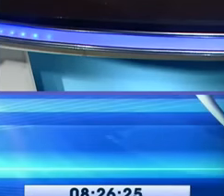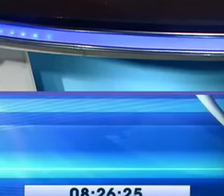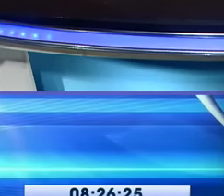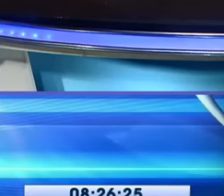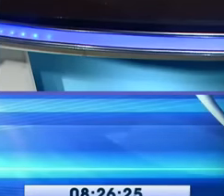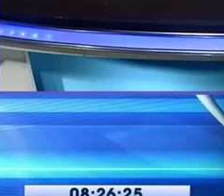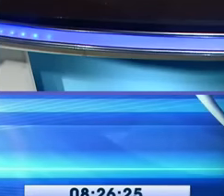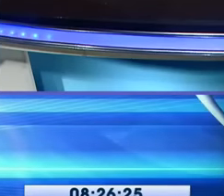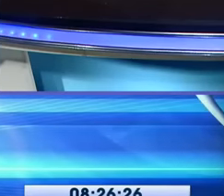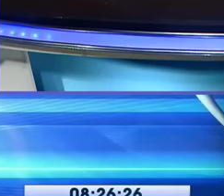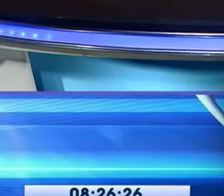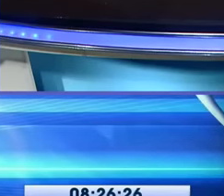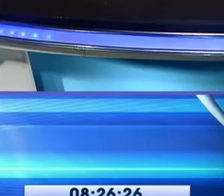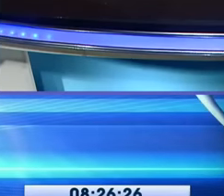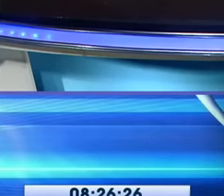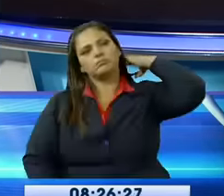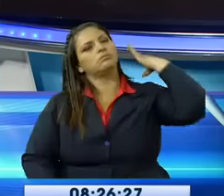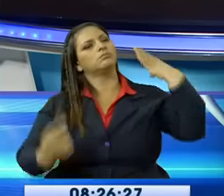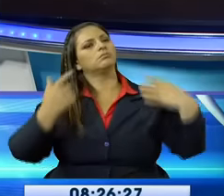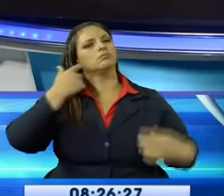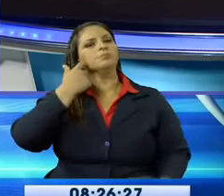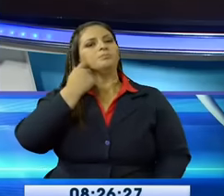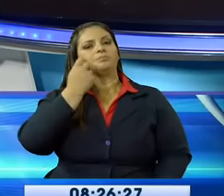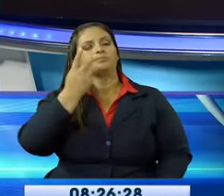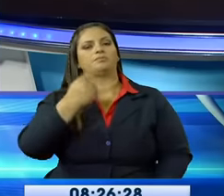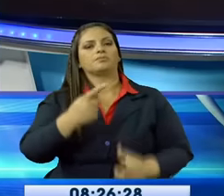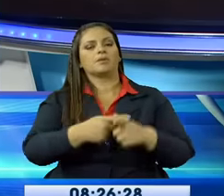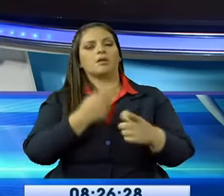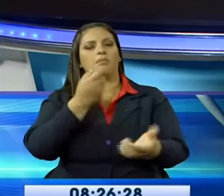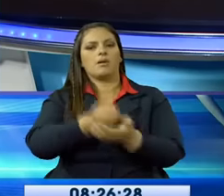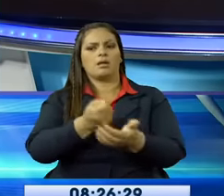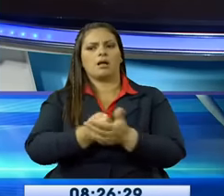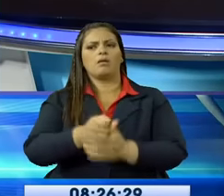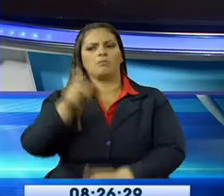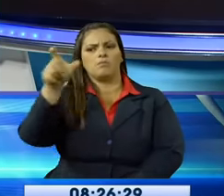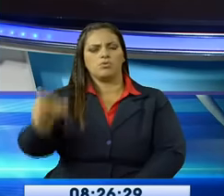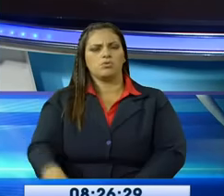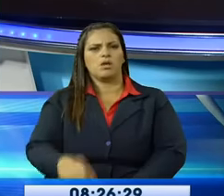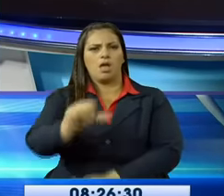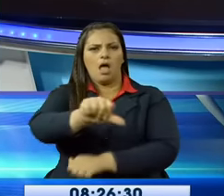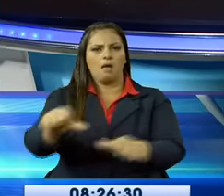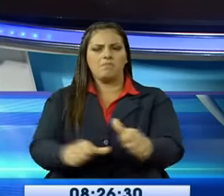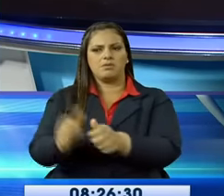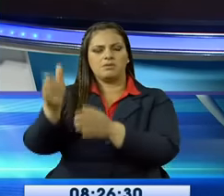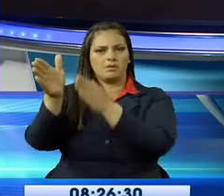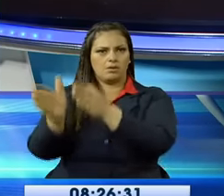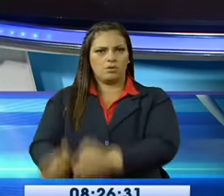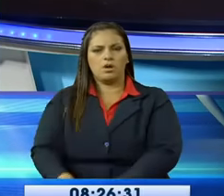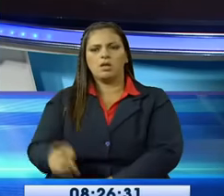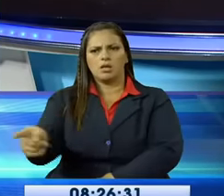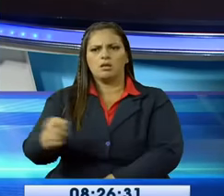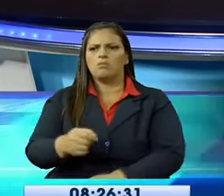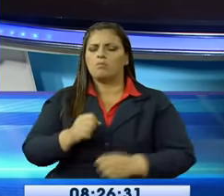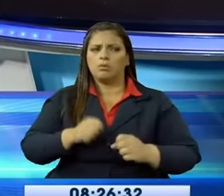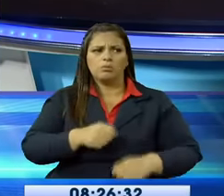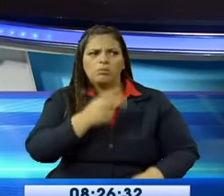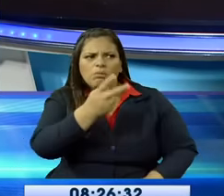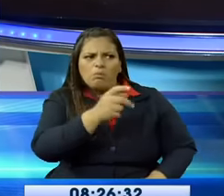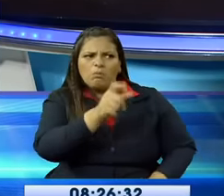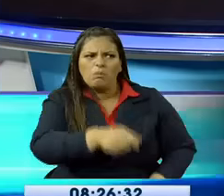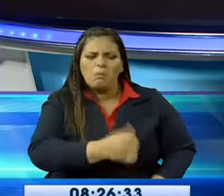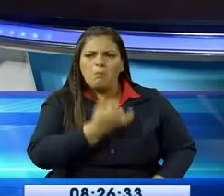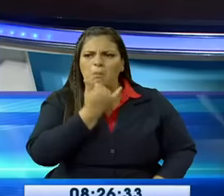del mercado, que tengo entendido que es por parte del municipio, a quien también se le puede denunciar alguna anomalía. A ver, o